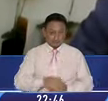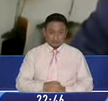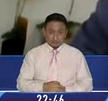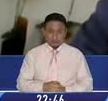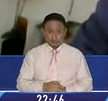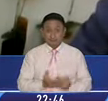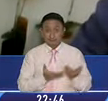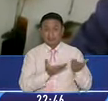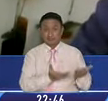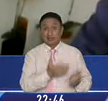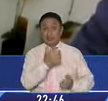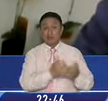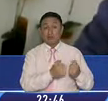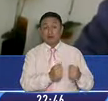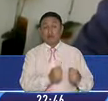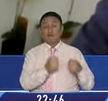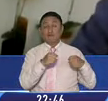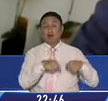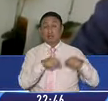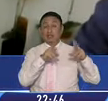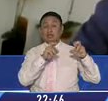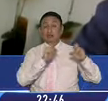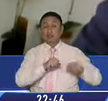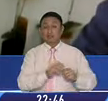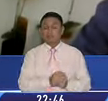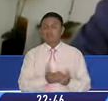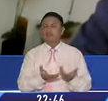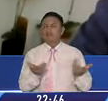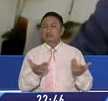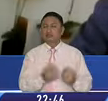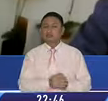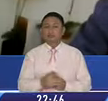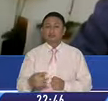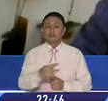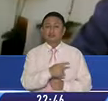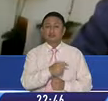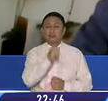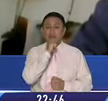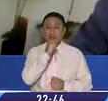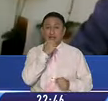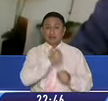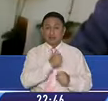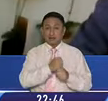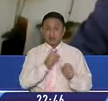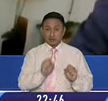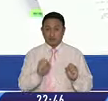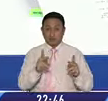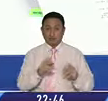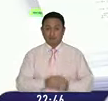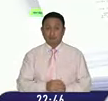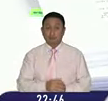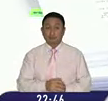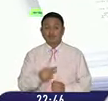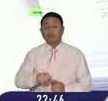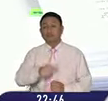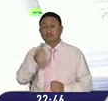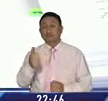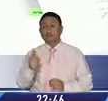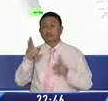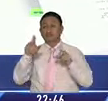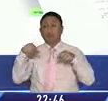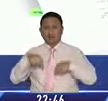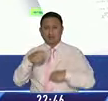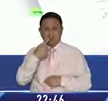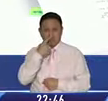es que ahí también hay un problema muy serio que está relacionado directamente con esta falta de empleo, falta de oportunidades. Otro de los aspectos que llama